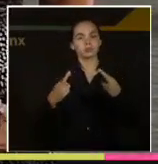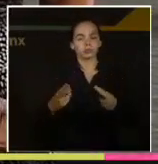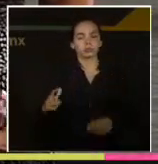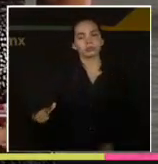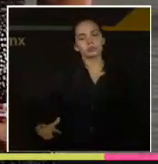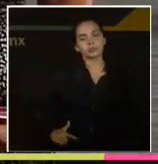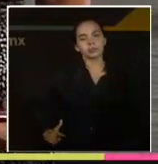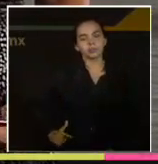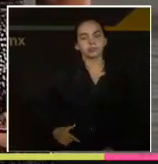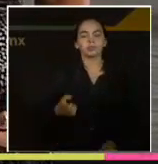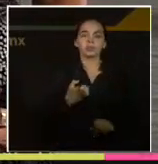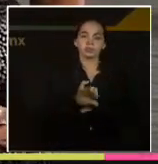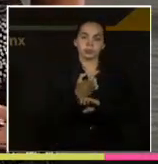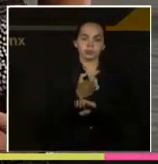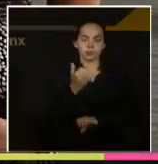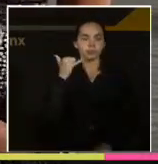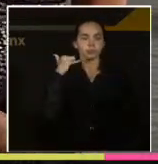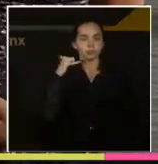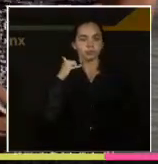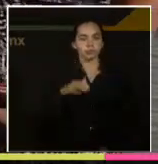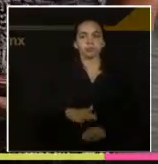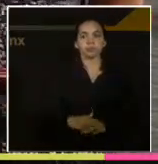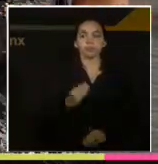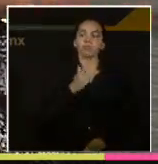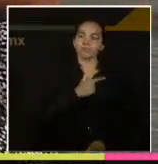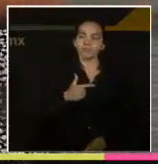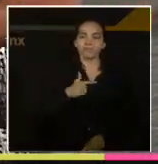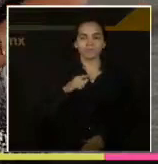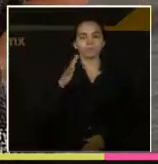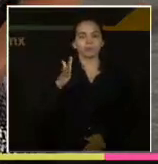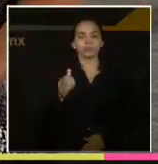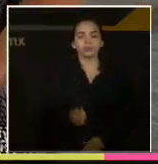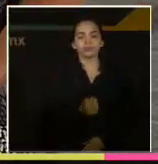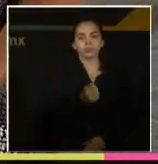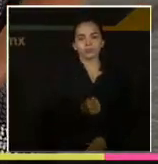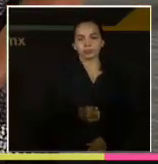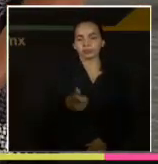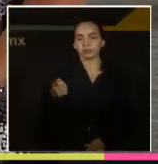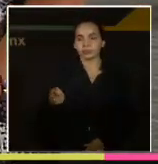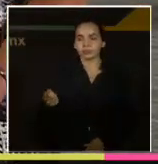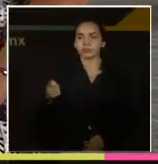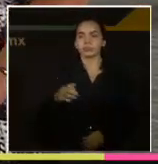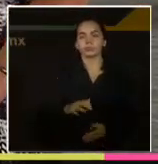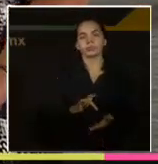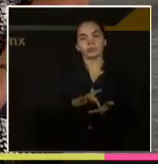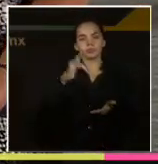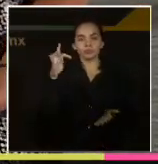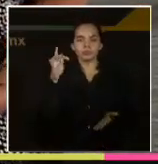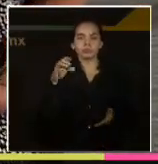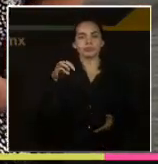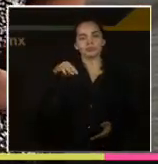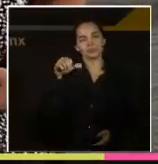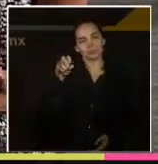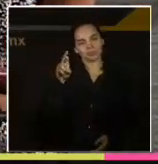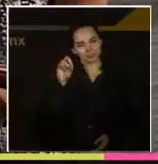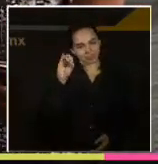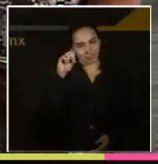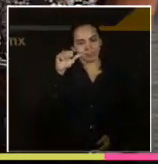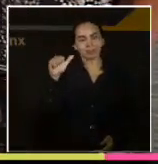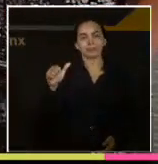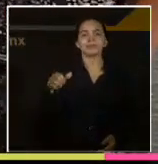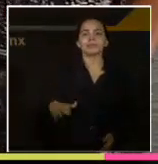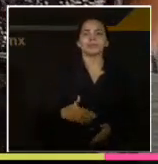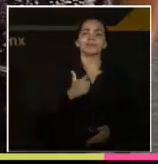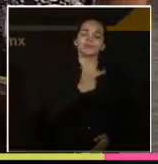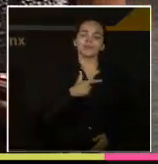del Estado de Yucatán. Me da mucho gusto saludar a Sisi Muchísimas adelante. Gracias, Marisa. Es un placer saludar a